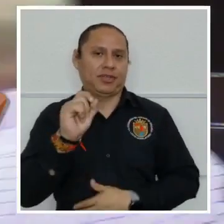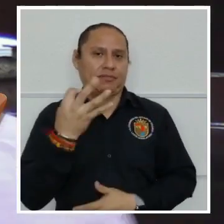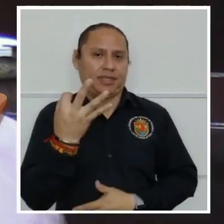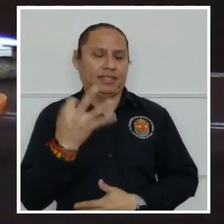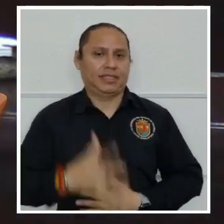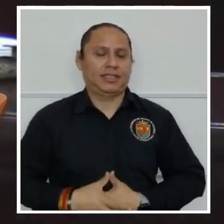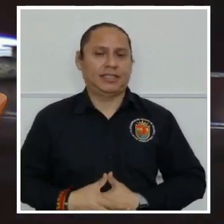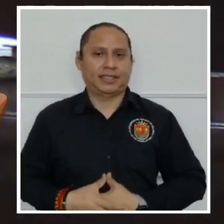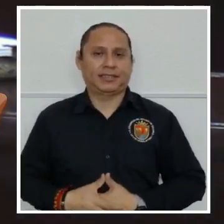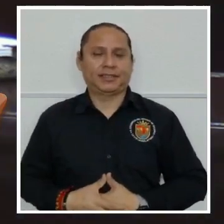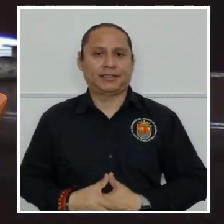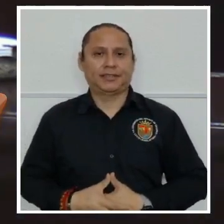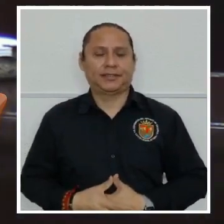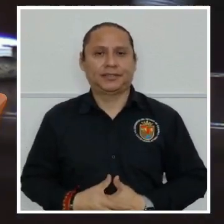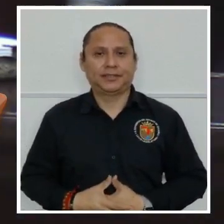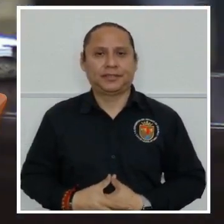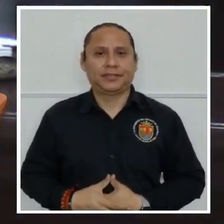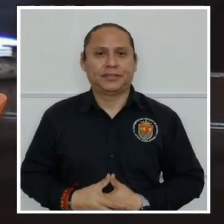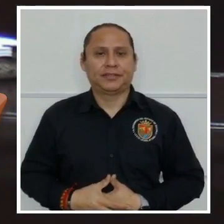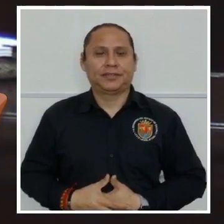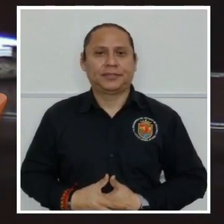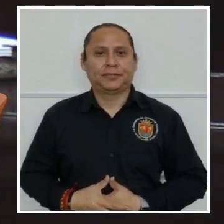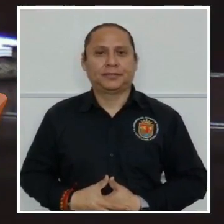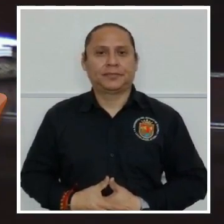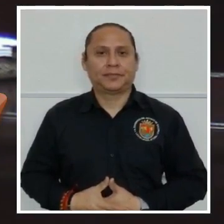del 2023.